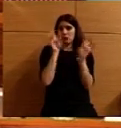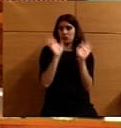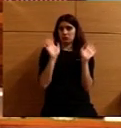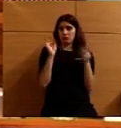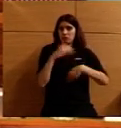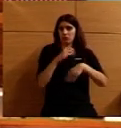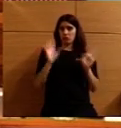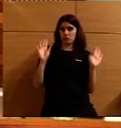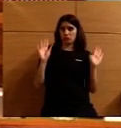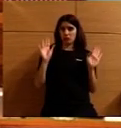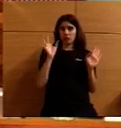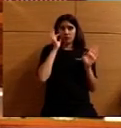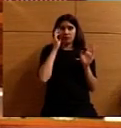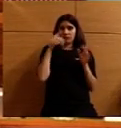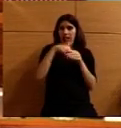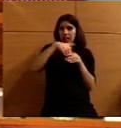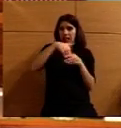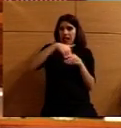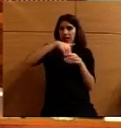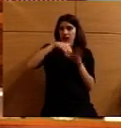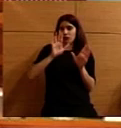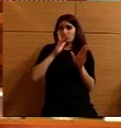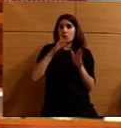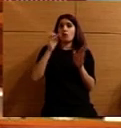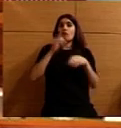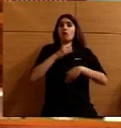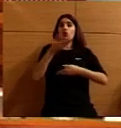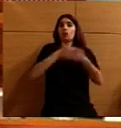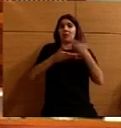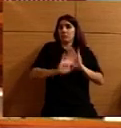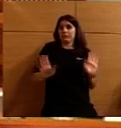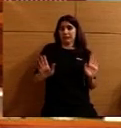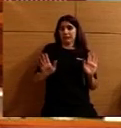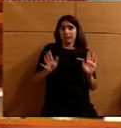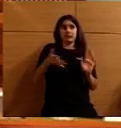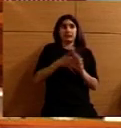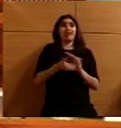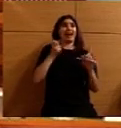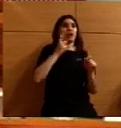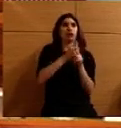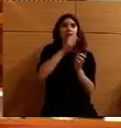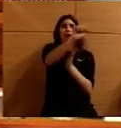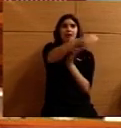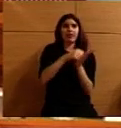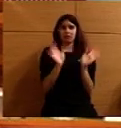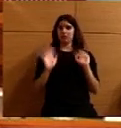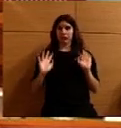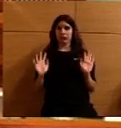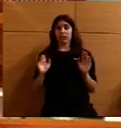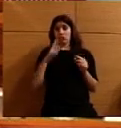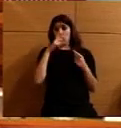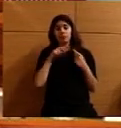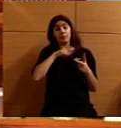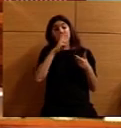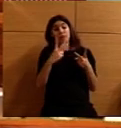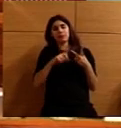del Fondo de Cooperación. No, porque es un fondo de cooperación, no es ad hoc contra la despoblación. Eso punto número